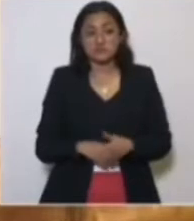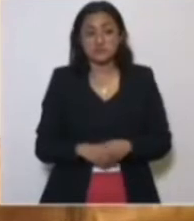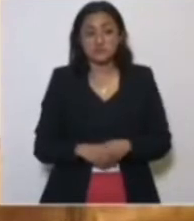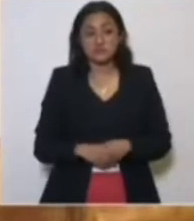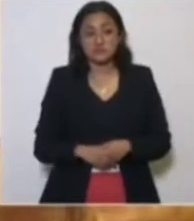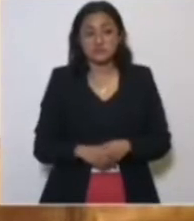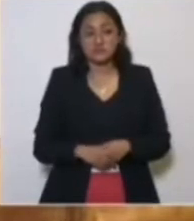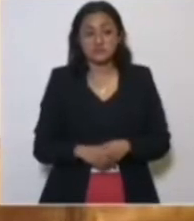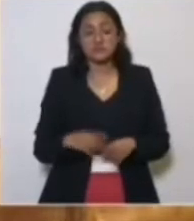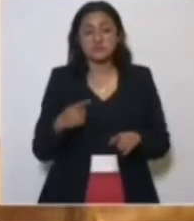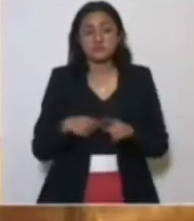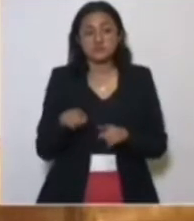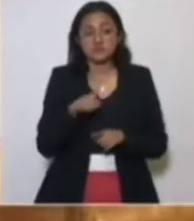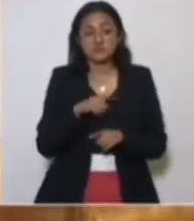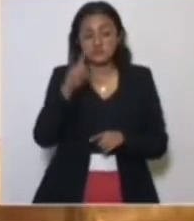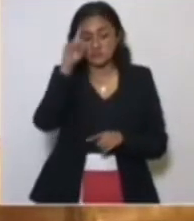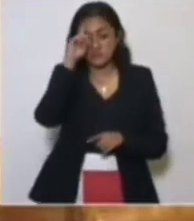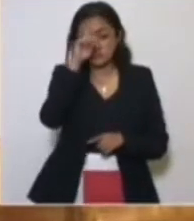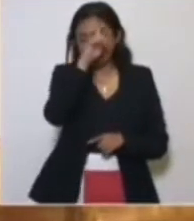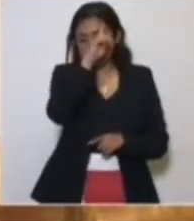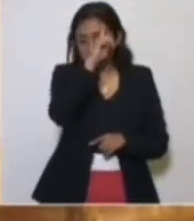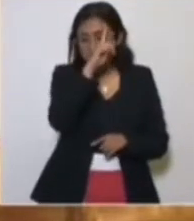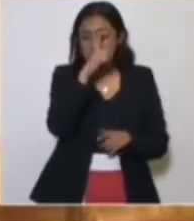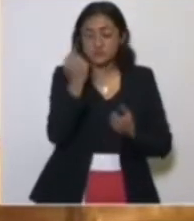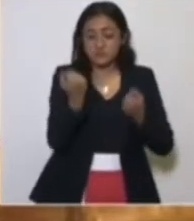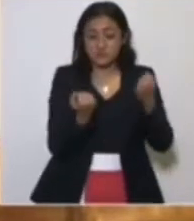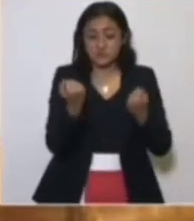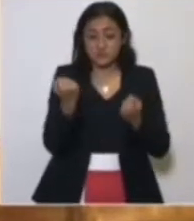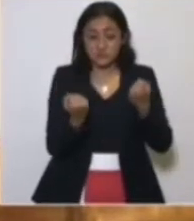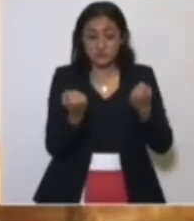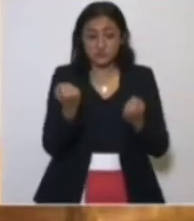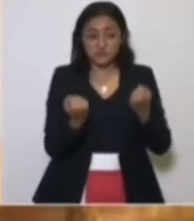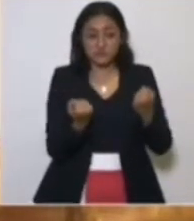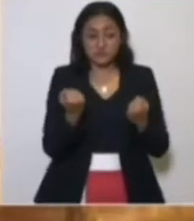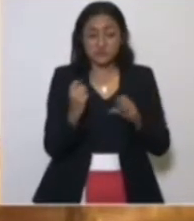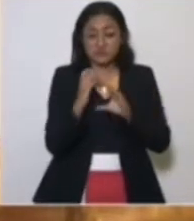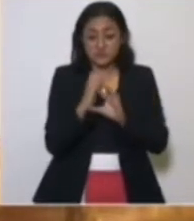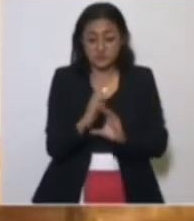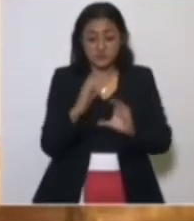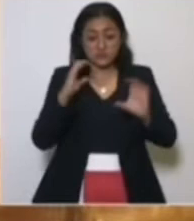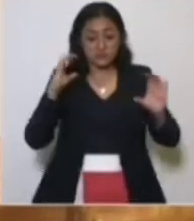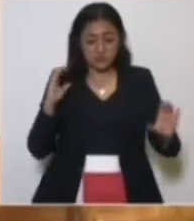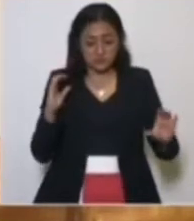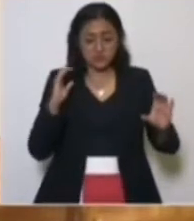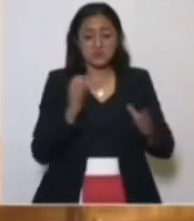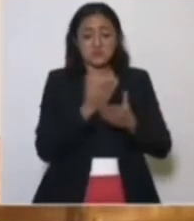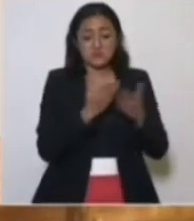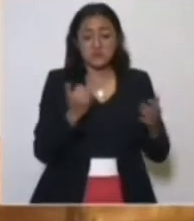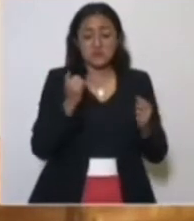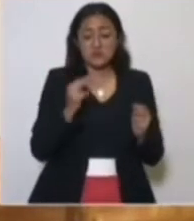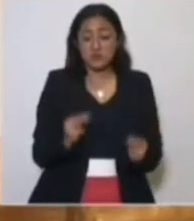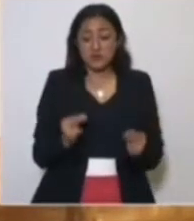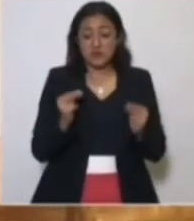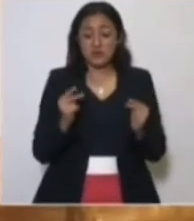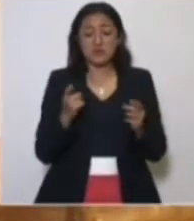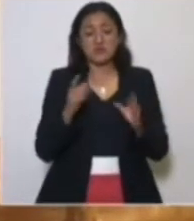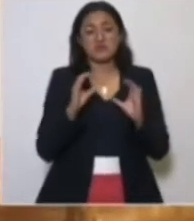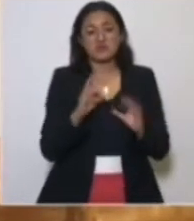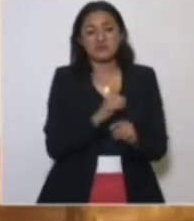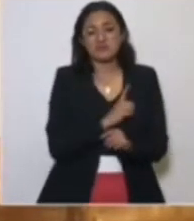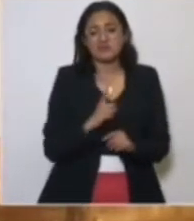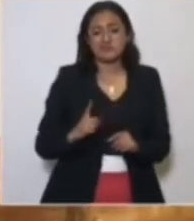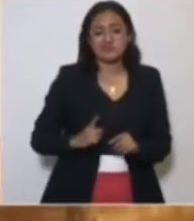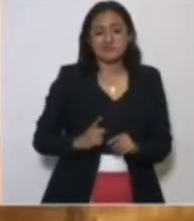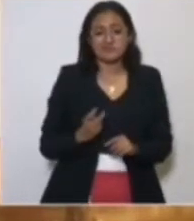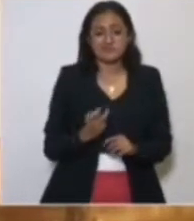si los conductores de transporte público y de transporte privado lo hicieran con cuidado y